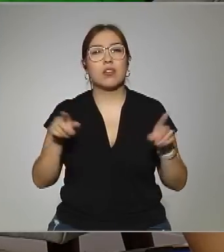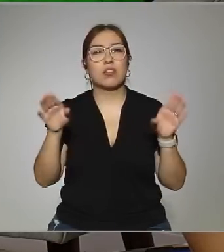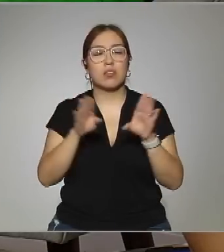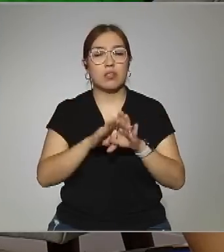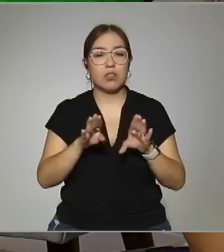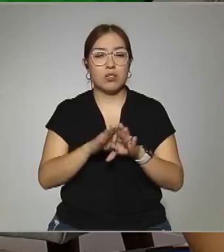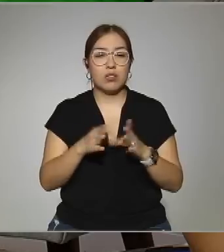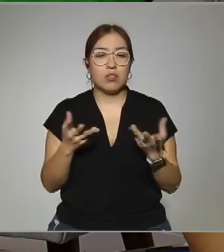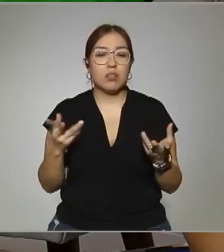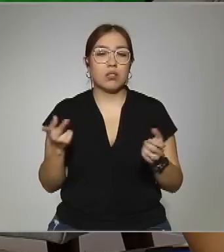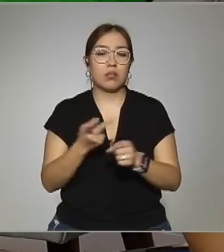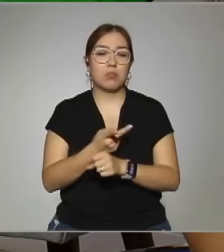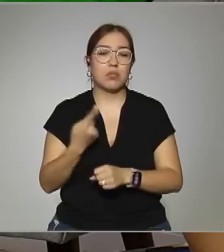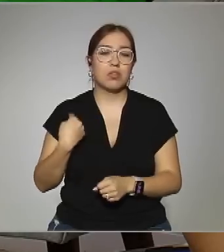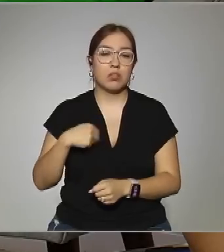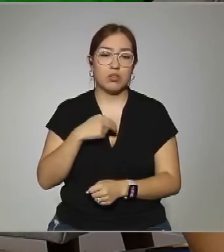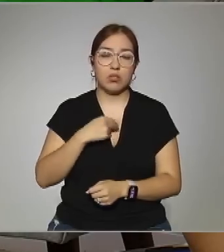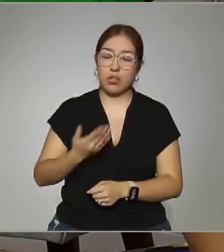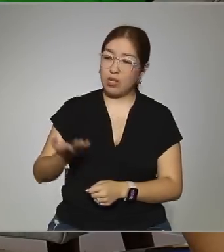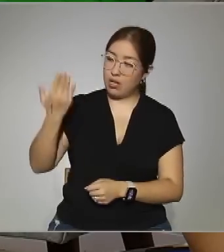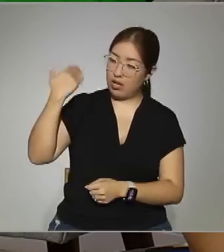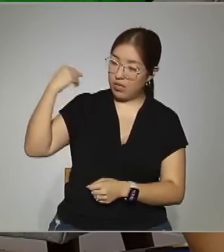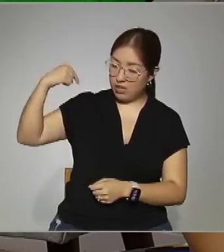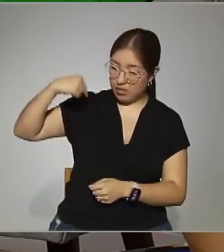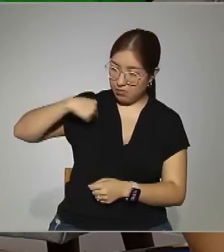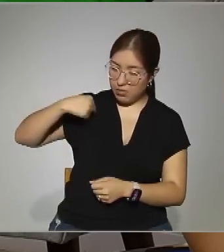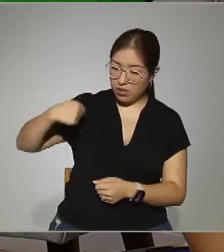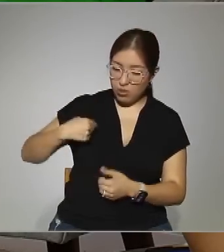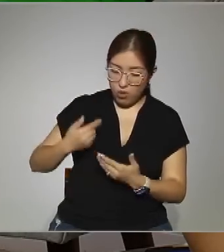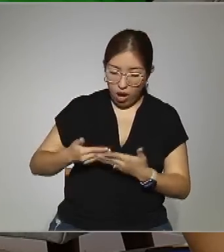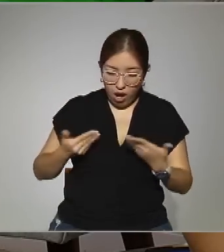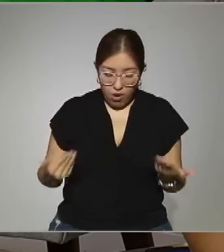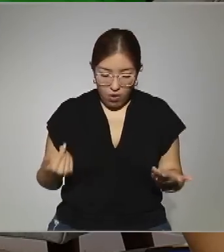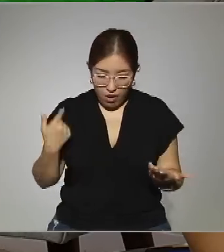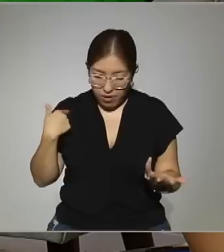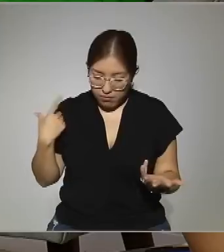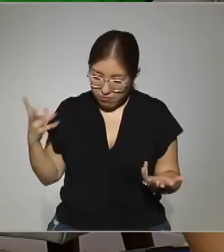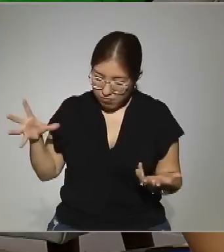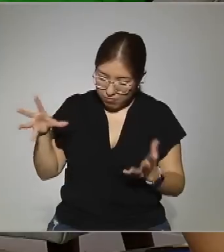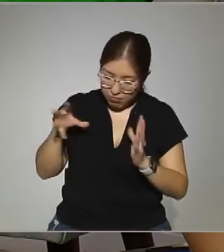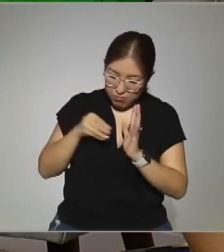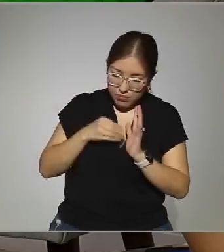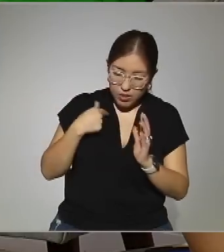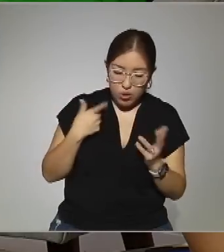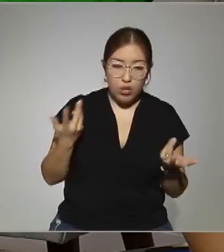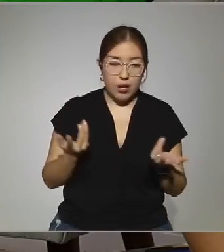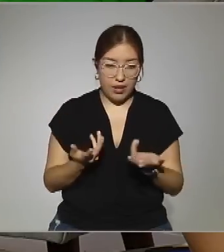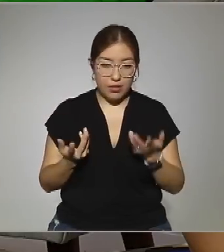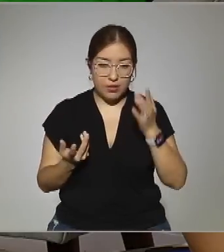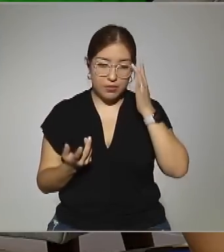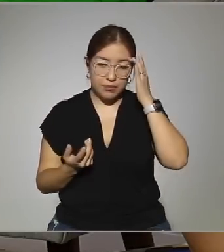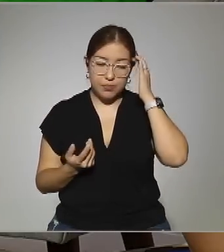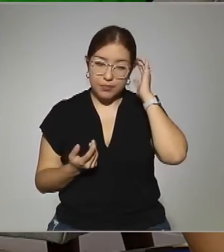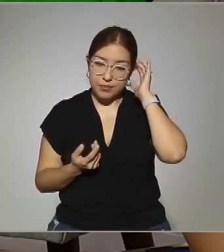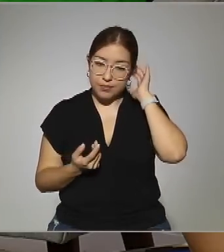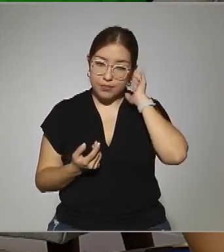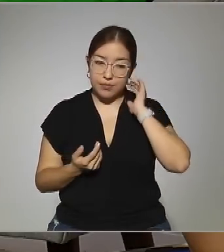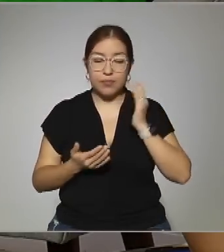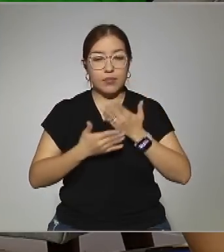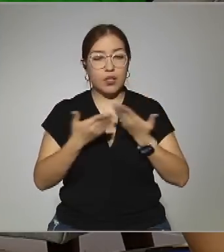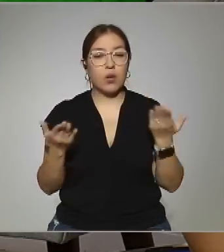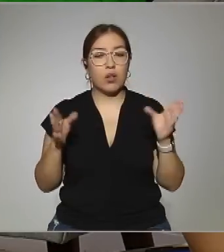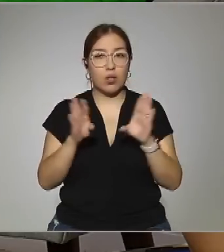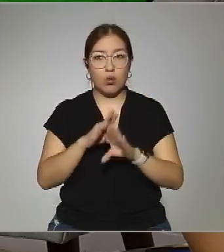sartreana, ¿no? De qué hacemos de lo que hicieron de nosotros. Entonces, precisamente ese es el punto en donde el tema de la